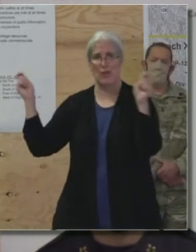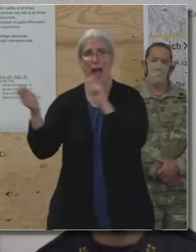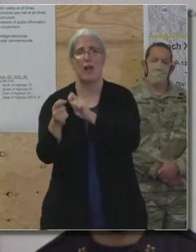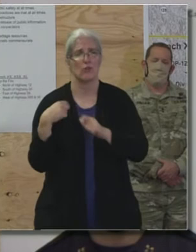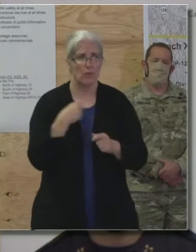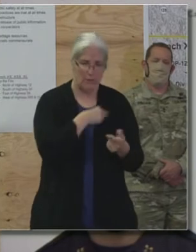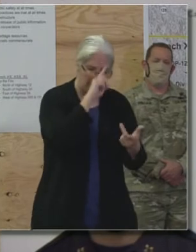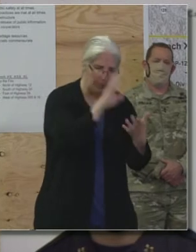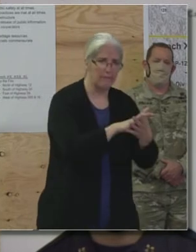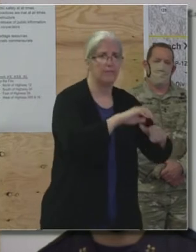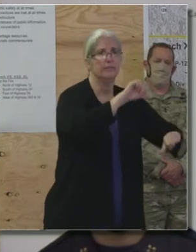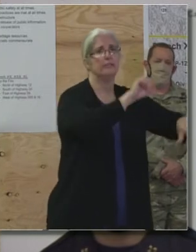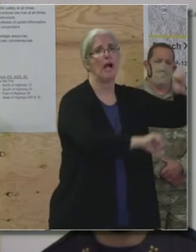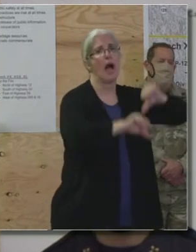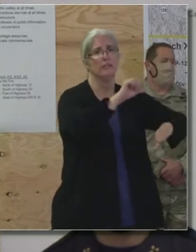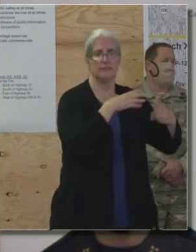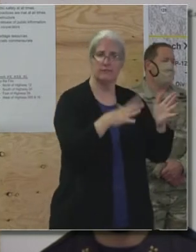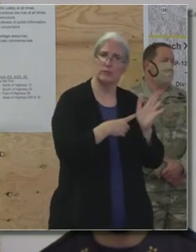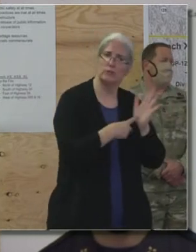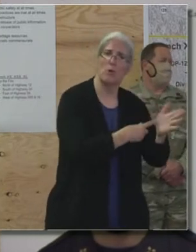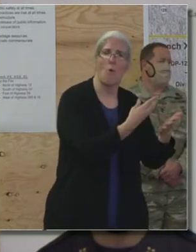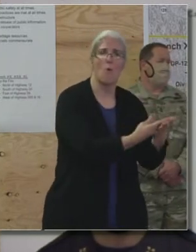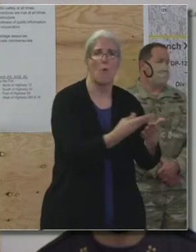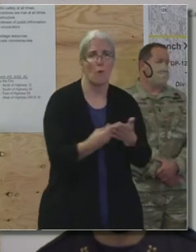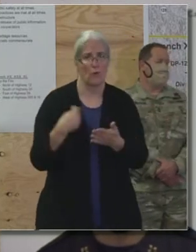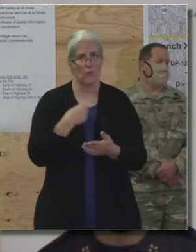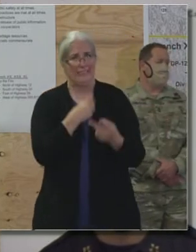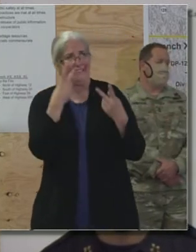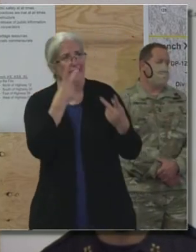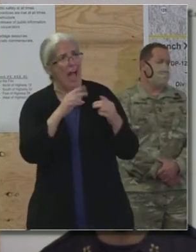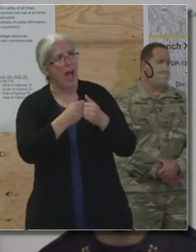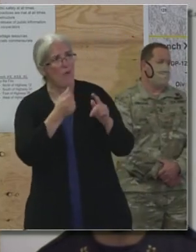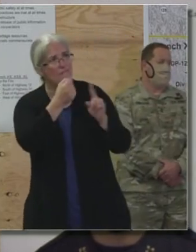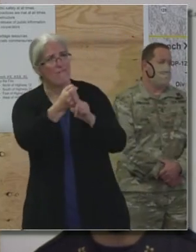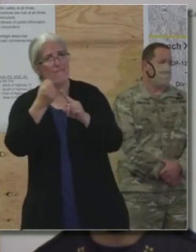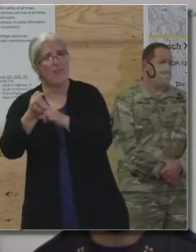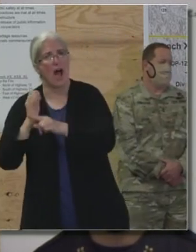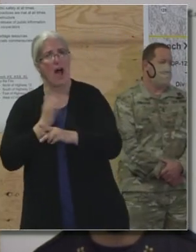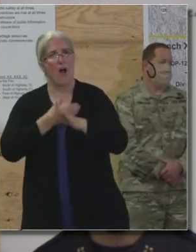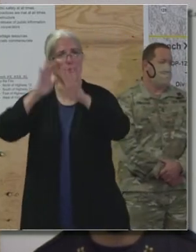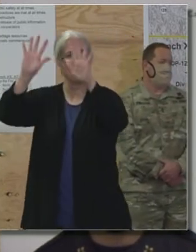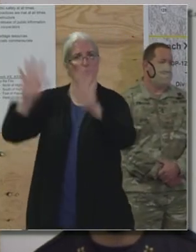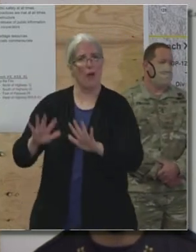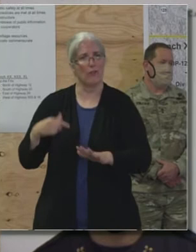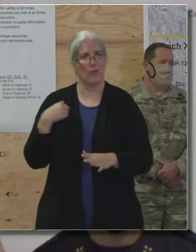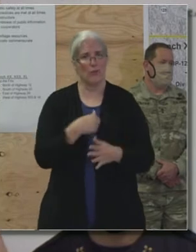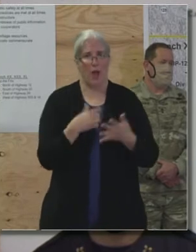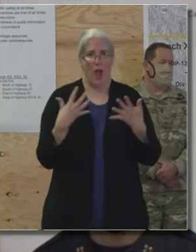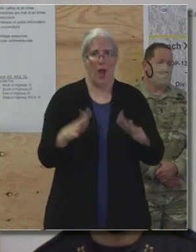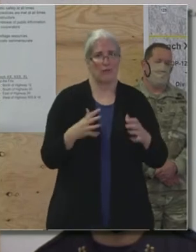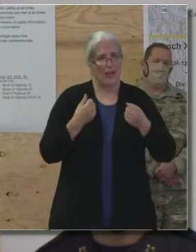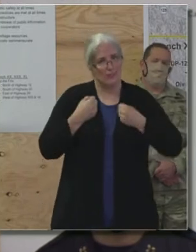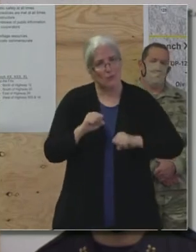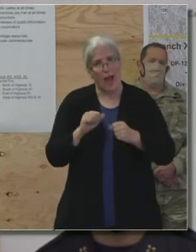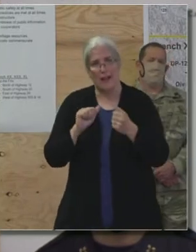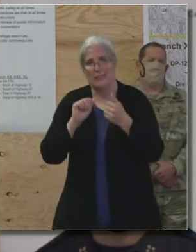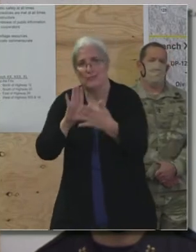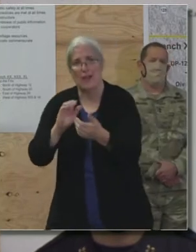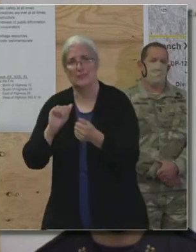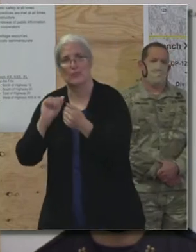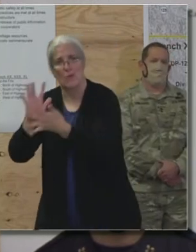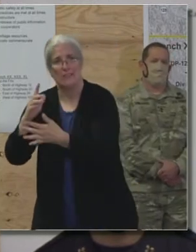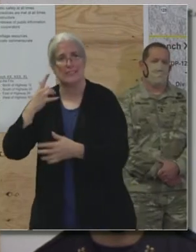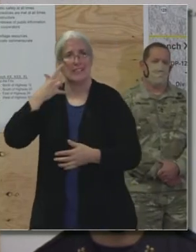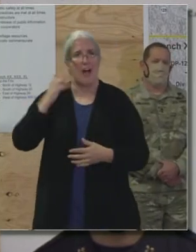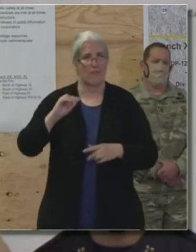las condiciones que causaron los problemas que estamos tratando de abordar aquí hoy esto del apagado se